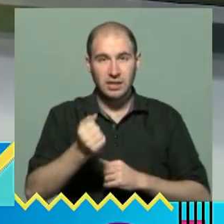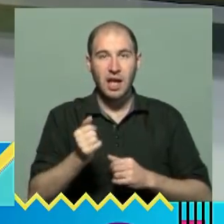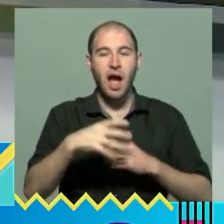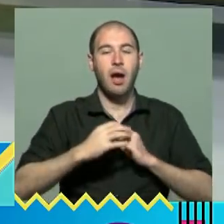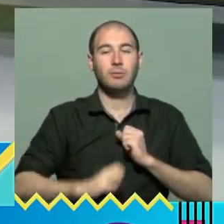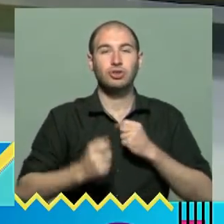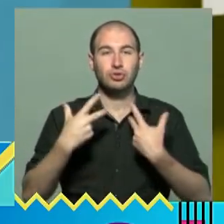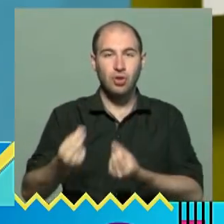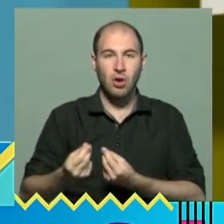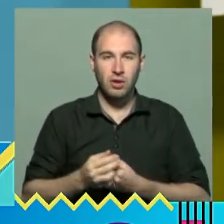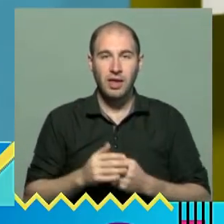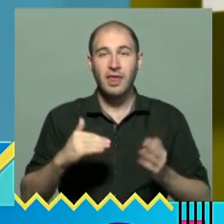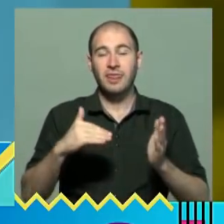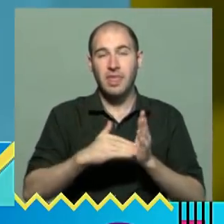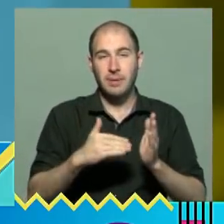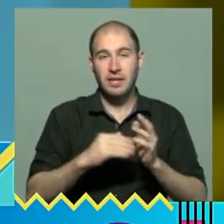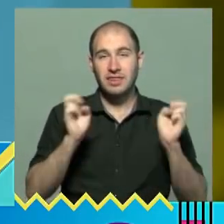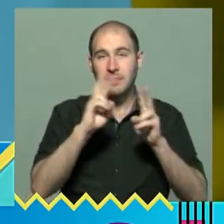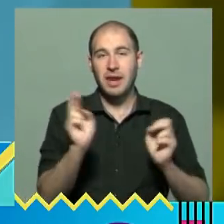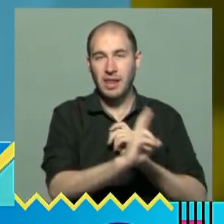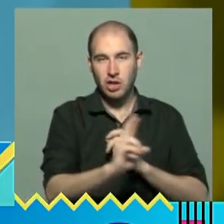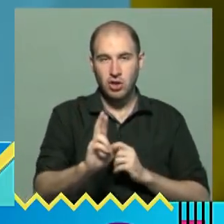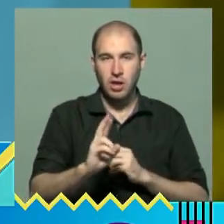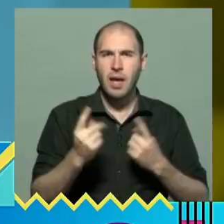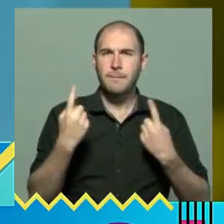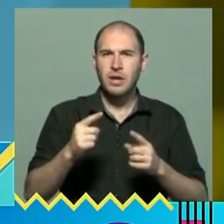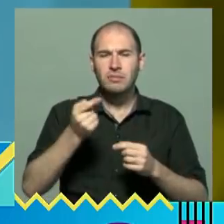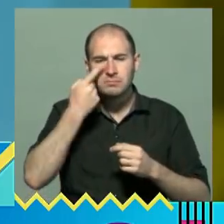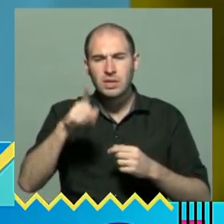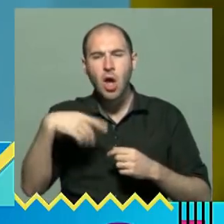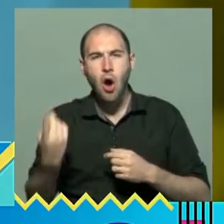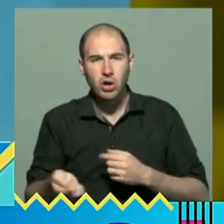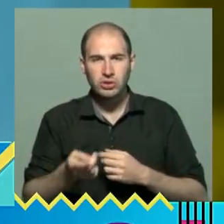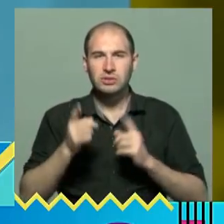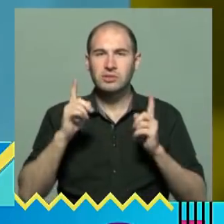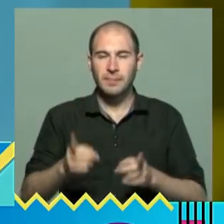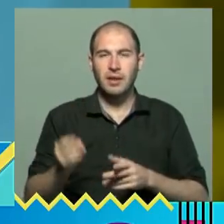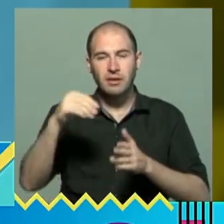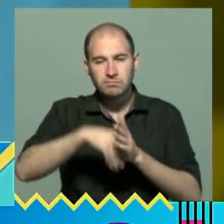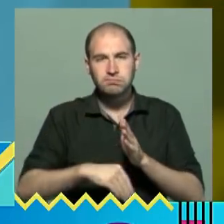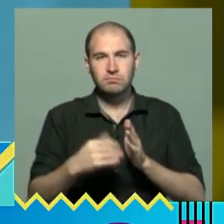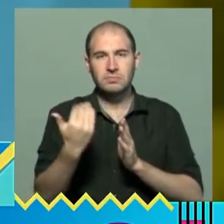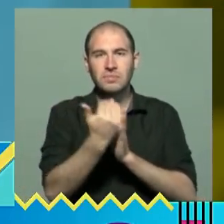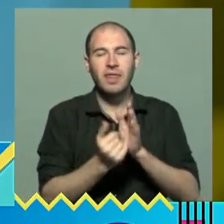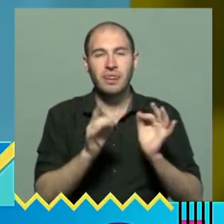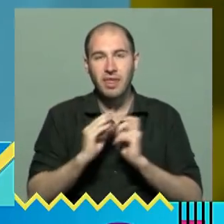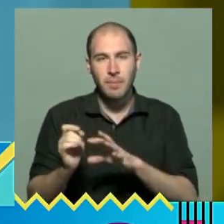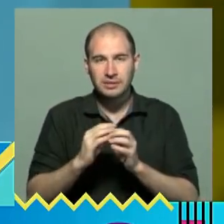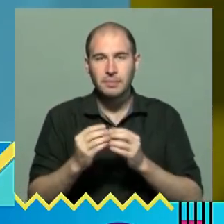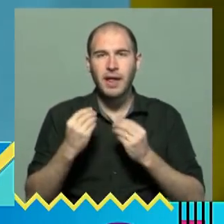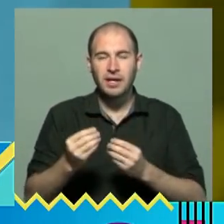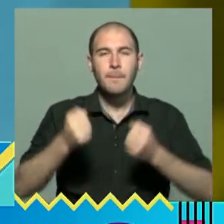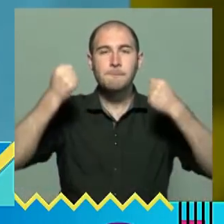al aborto en función de cuestiones religiosas. Pero ¿qué otros intereses pueden darse también dentro de este debate para